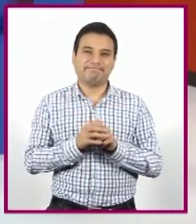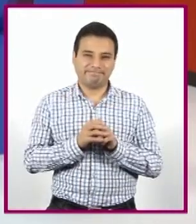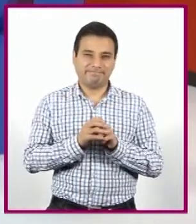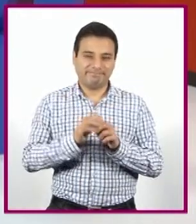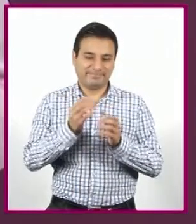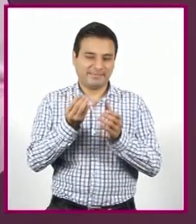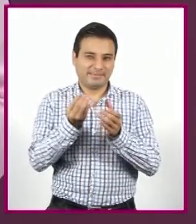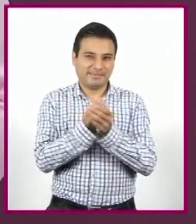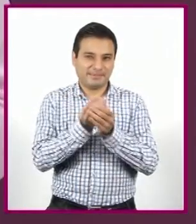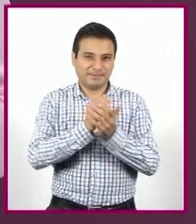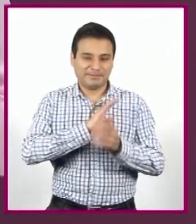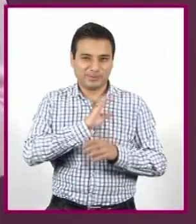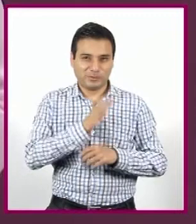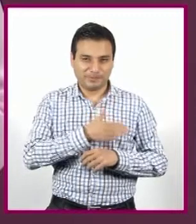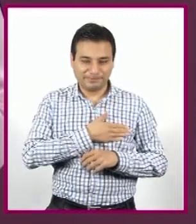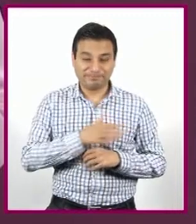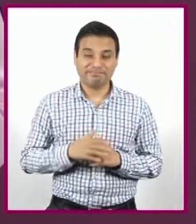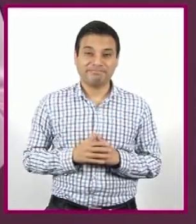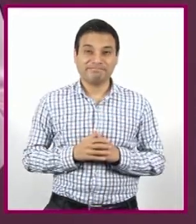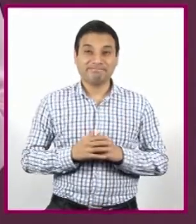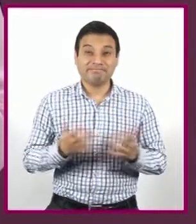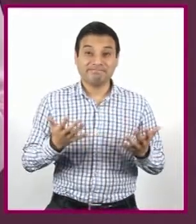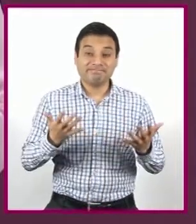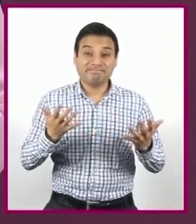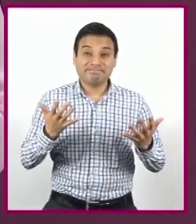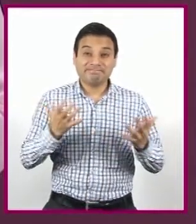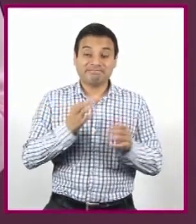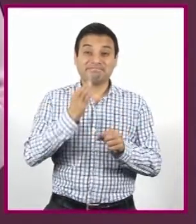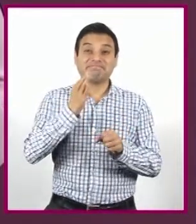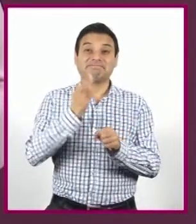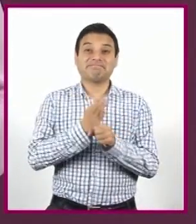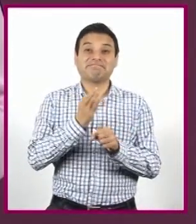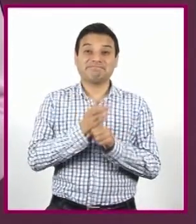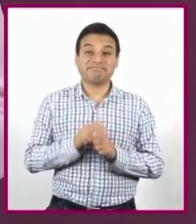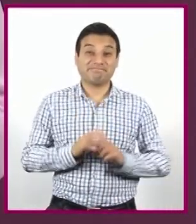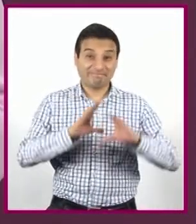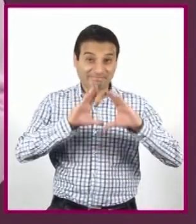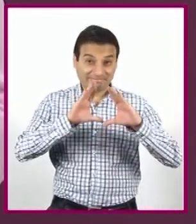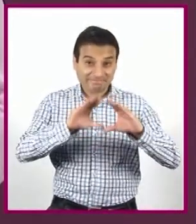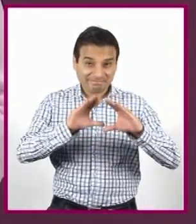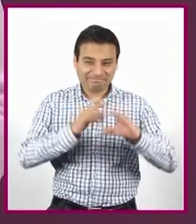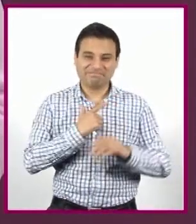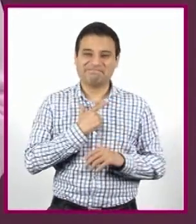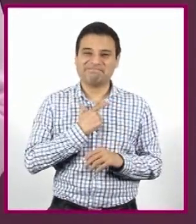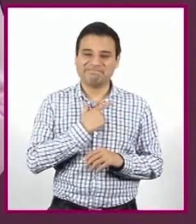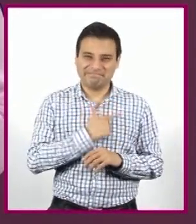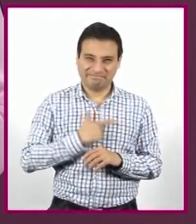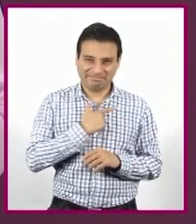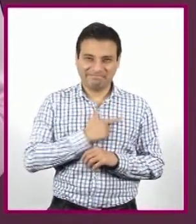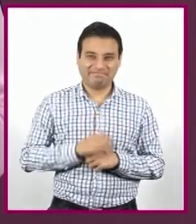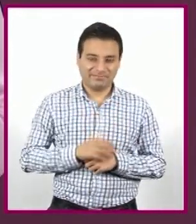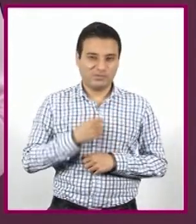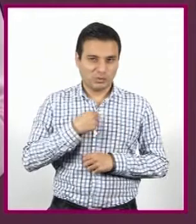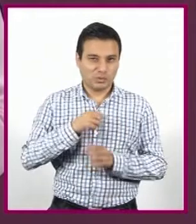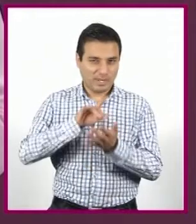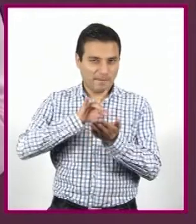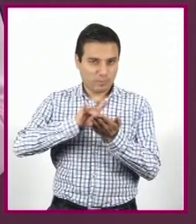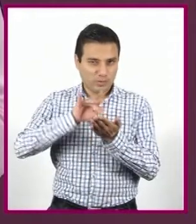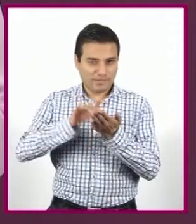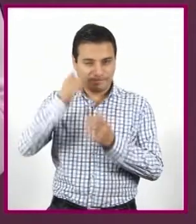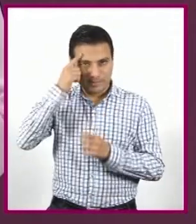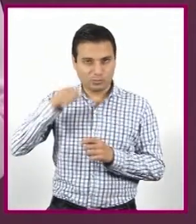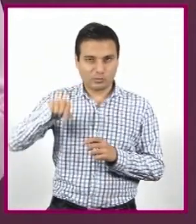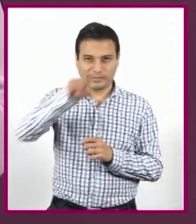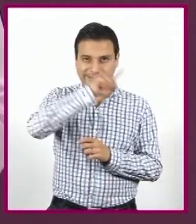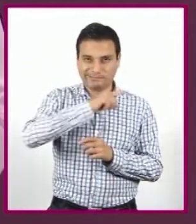Materna. Me alegra tener la oportunidad de colaborar con ustedes con la finalidad de seguir apoyándolos en su formación